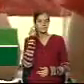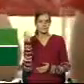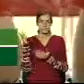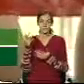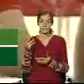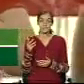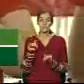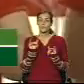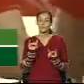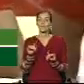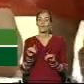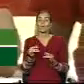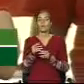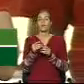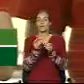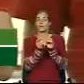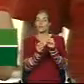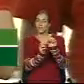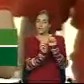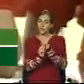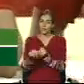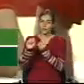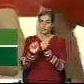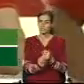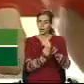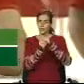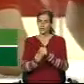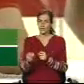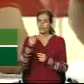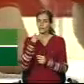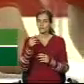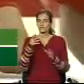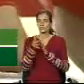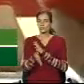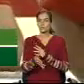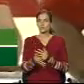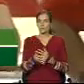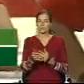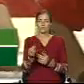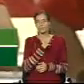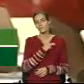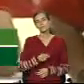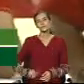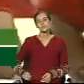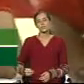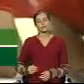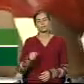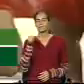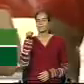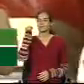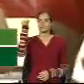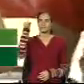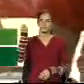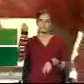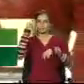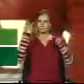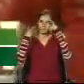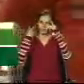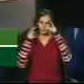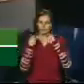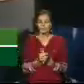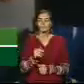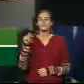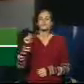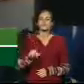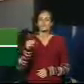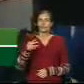Bueno, desde el Delta Macuro le enviamos al Maguaraotuma y damos, presidente, ¡pa'lante, comandante!